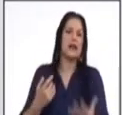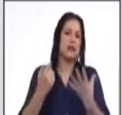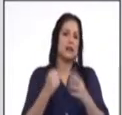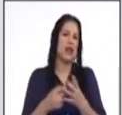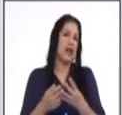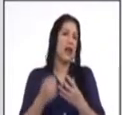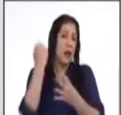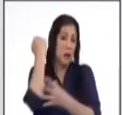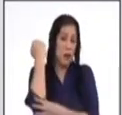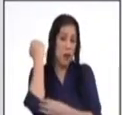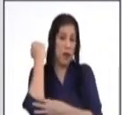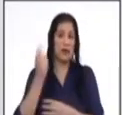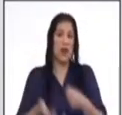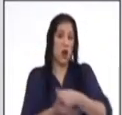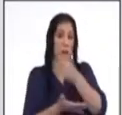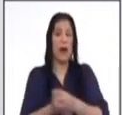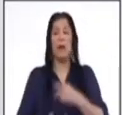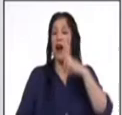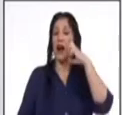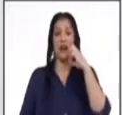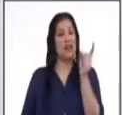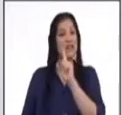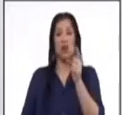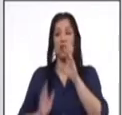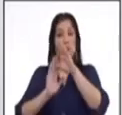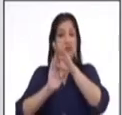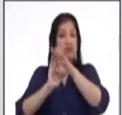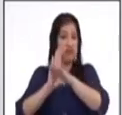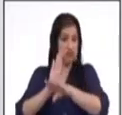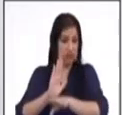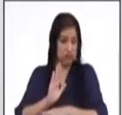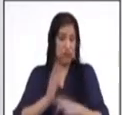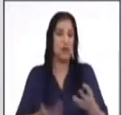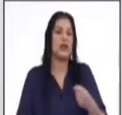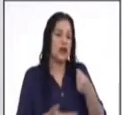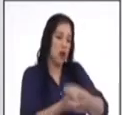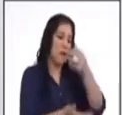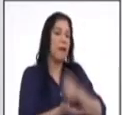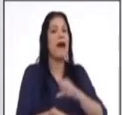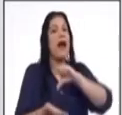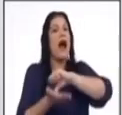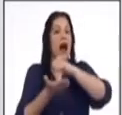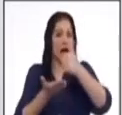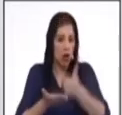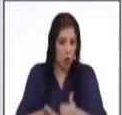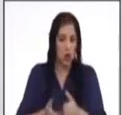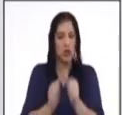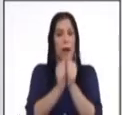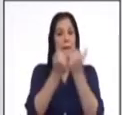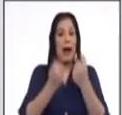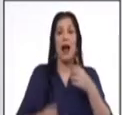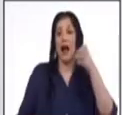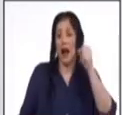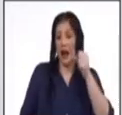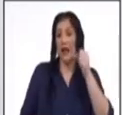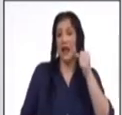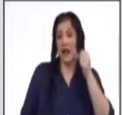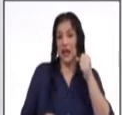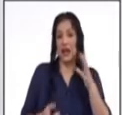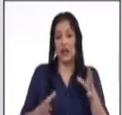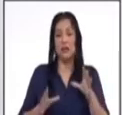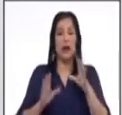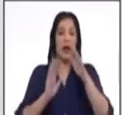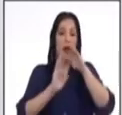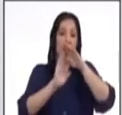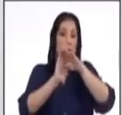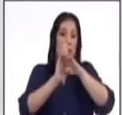se redujo en un 50%, en tanto que el consumo de arroz, pan y leche se